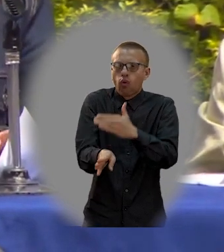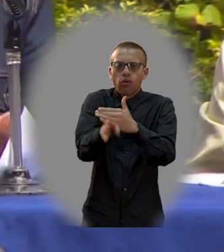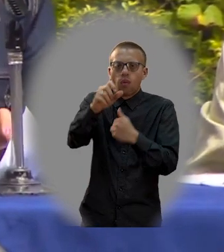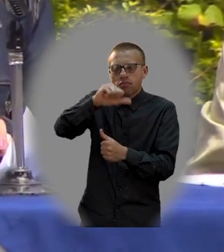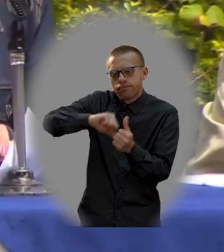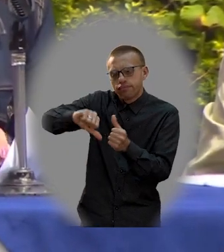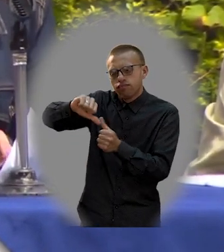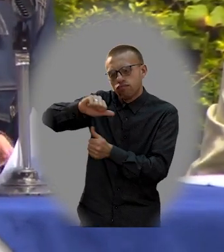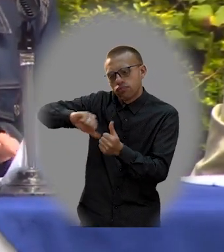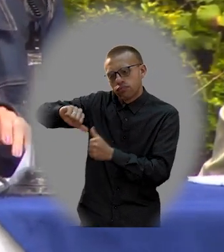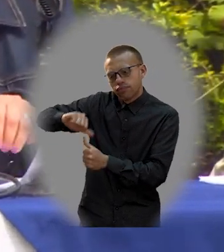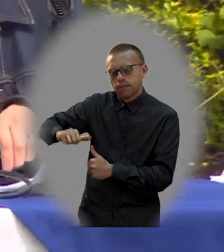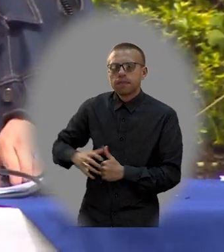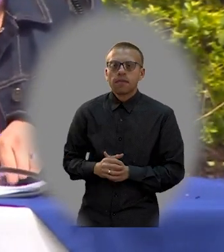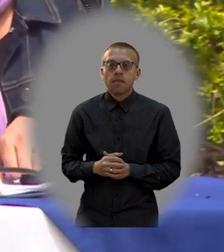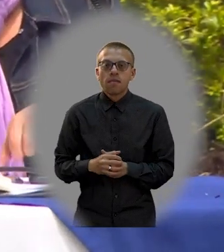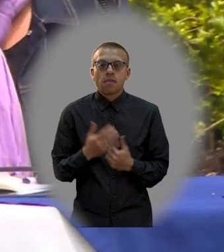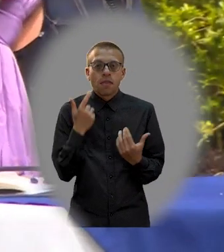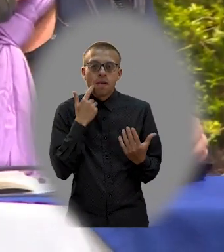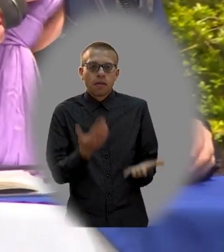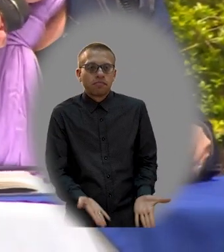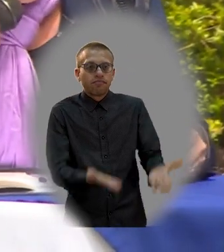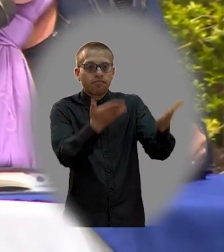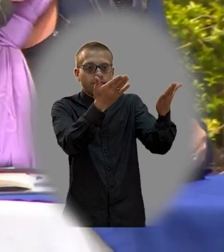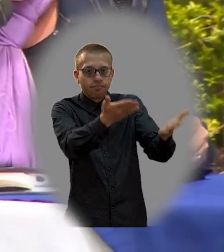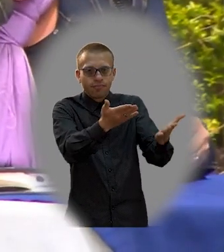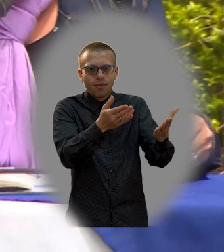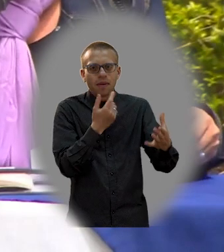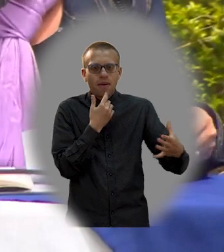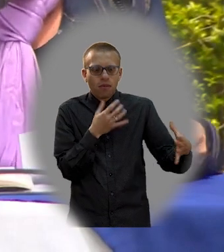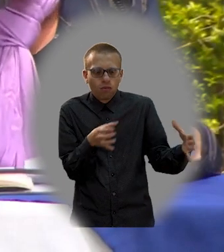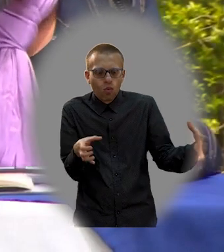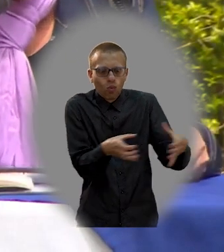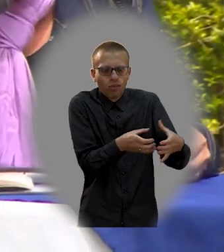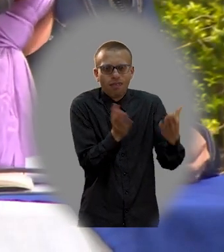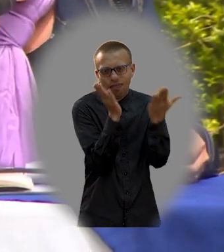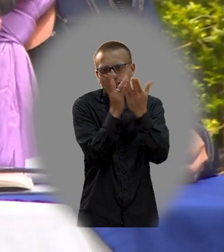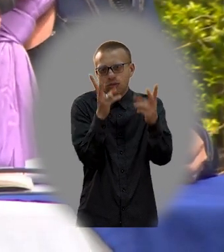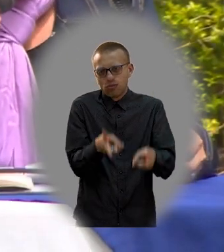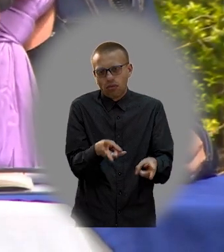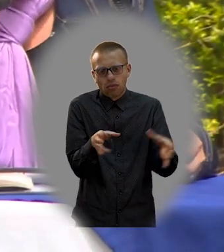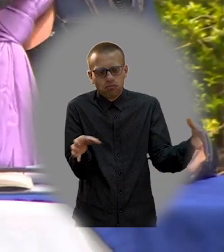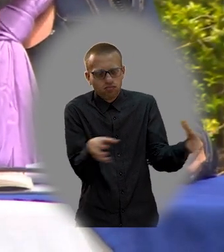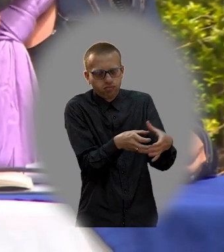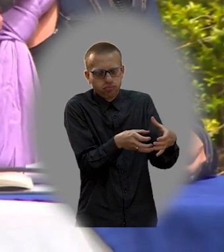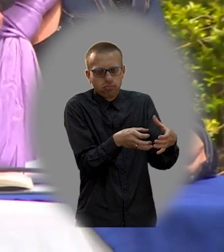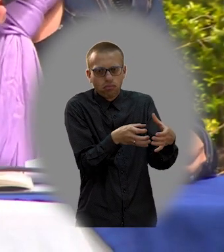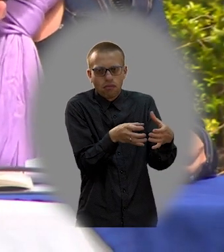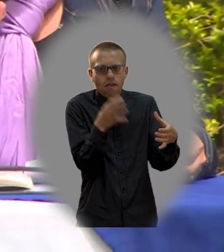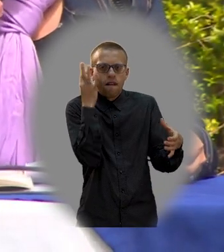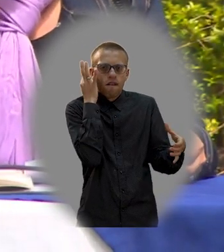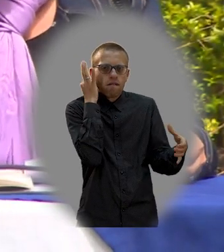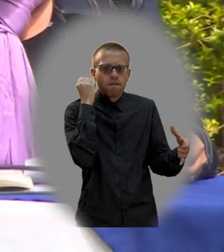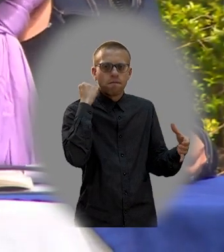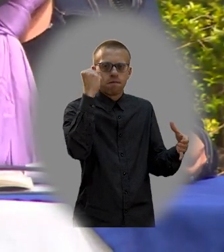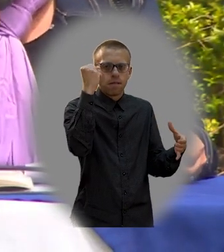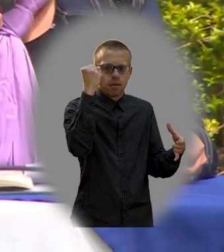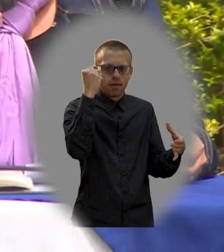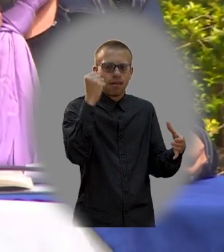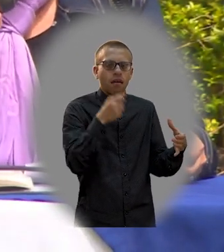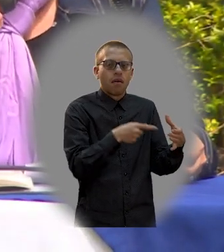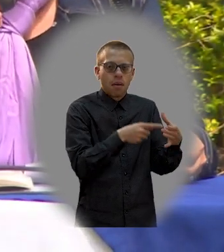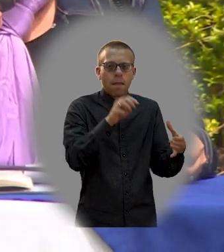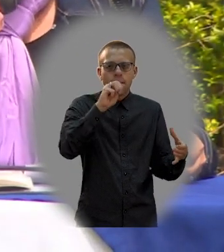reflexión. Yo quisiera darle la palabra ahora a las compañeras de la Juntanza Feminista, María Alejandra y